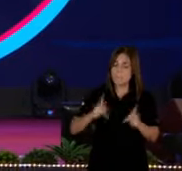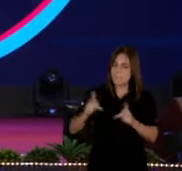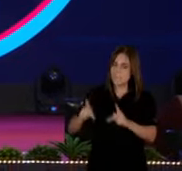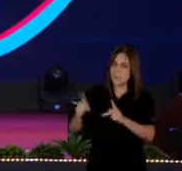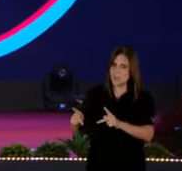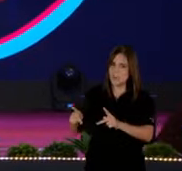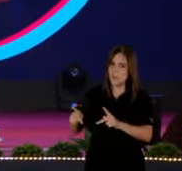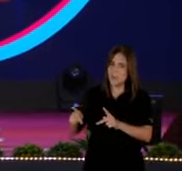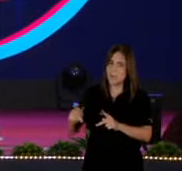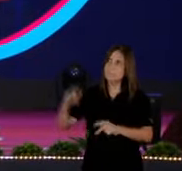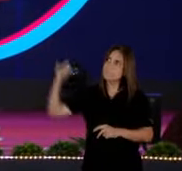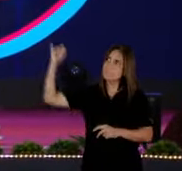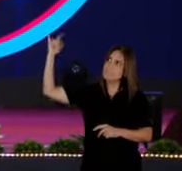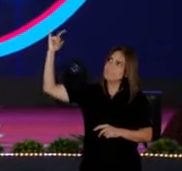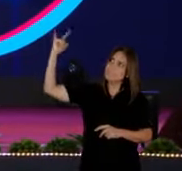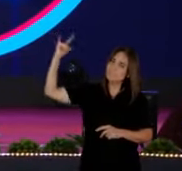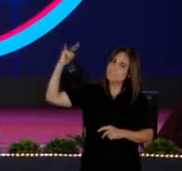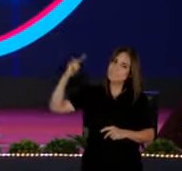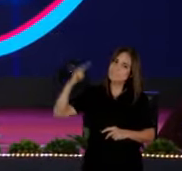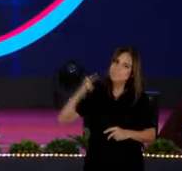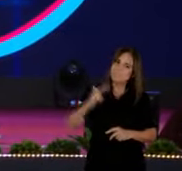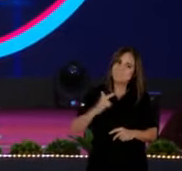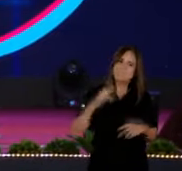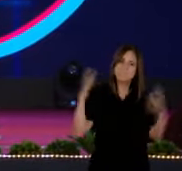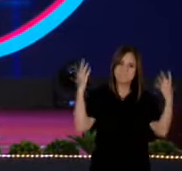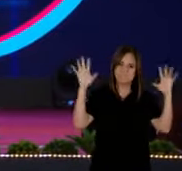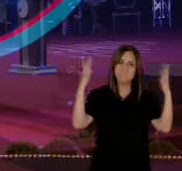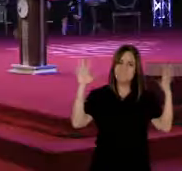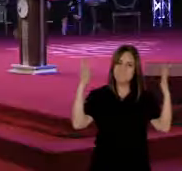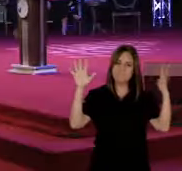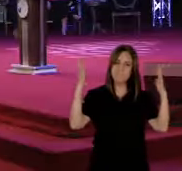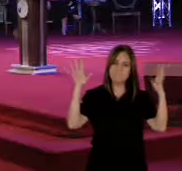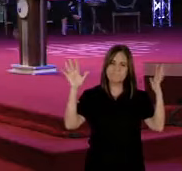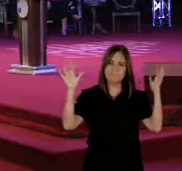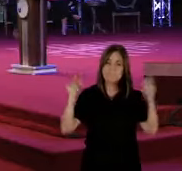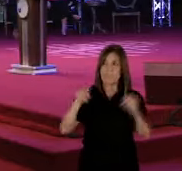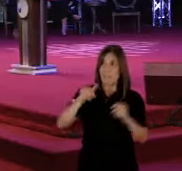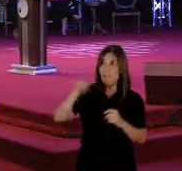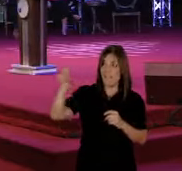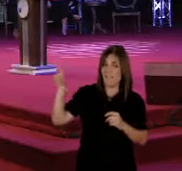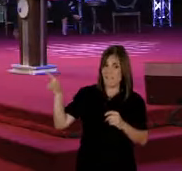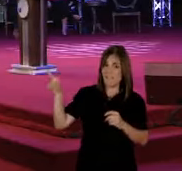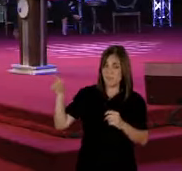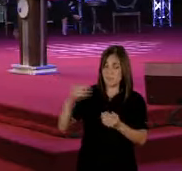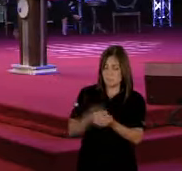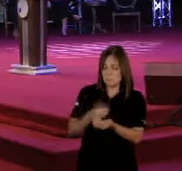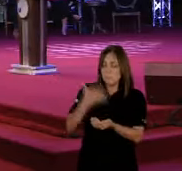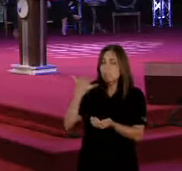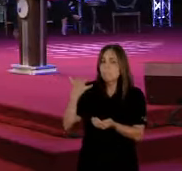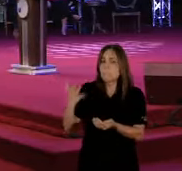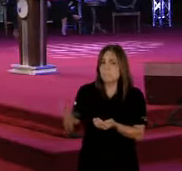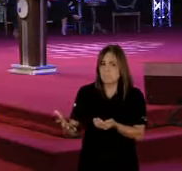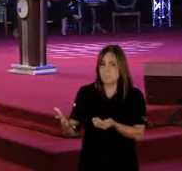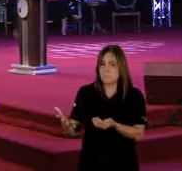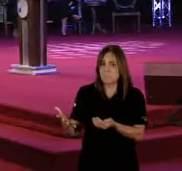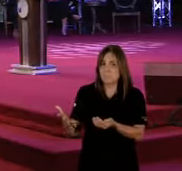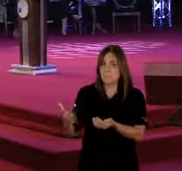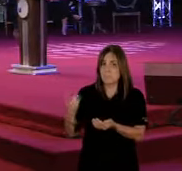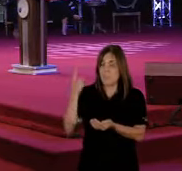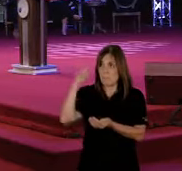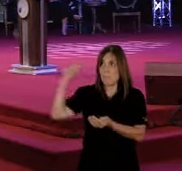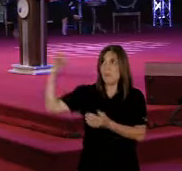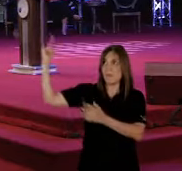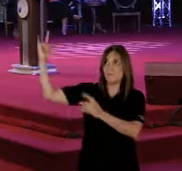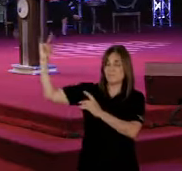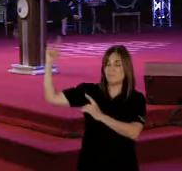favor, ayúdeme a estar feliz. Si esta gente ha invertido en pasaje, hospedaje y todas